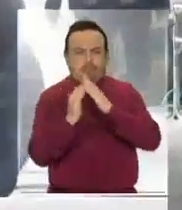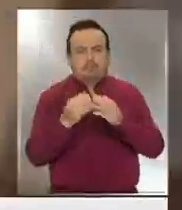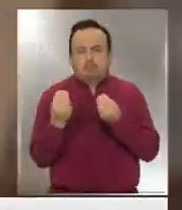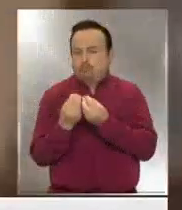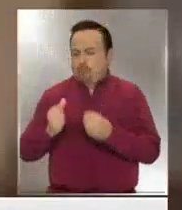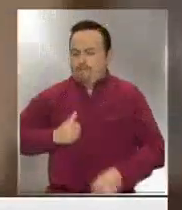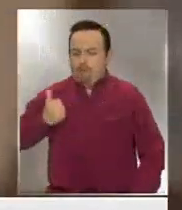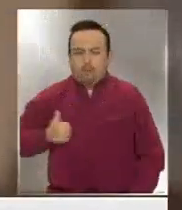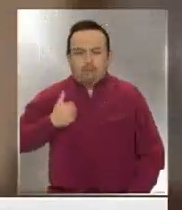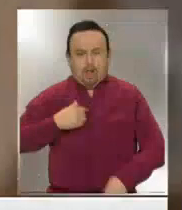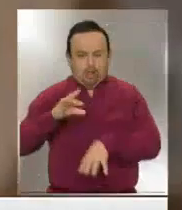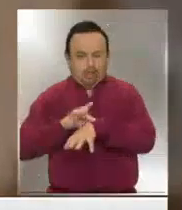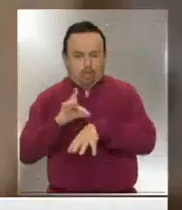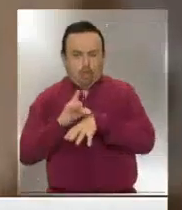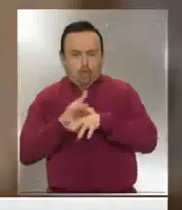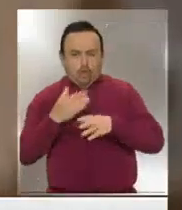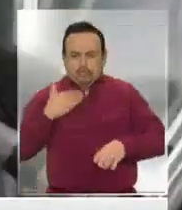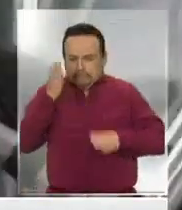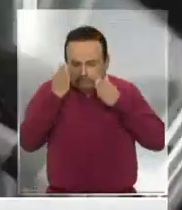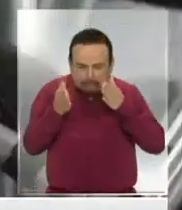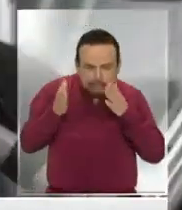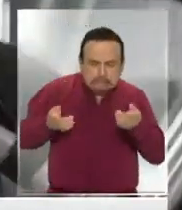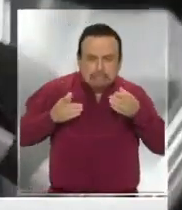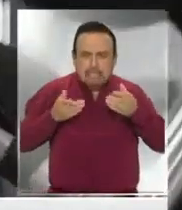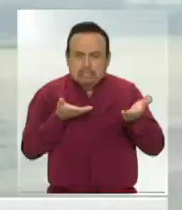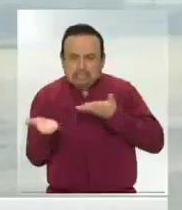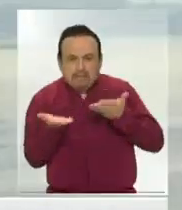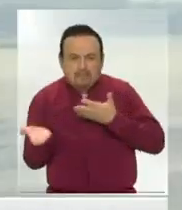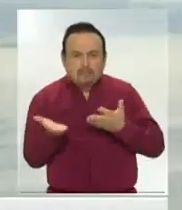y personal médico ocupándose de los contagiados.